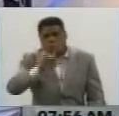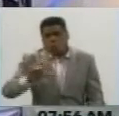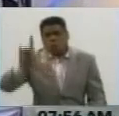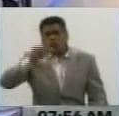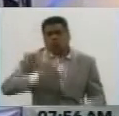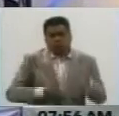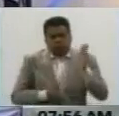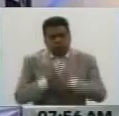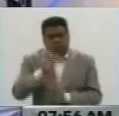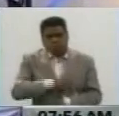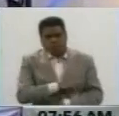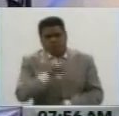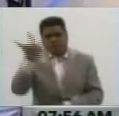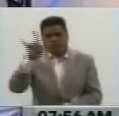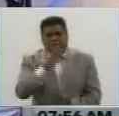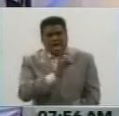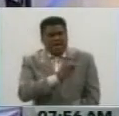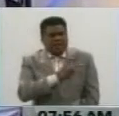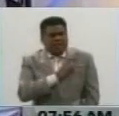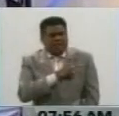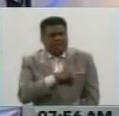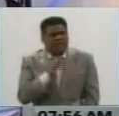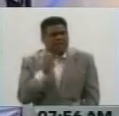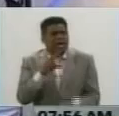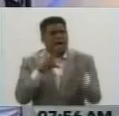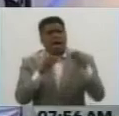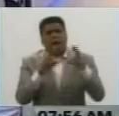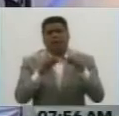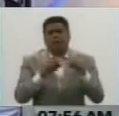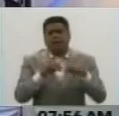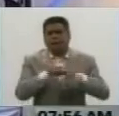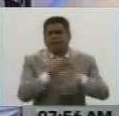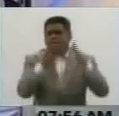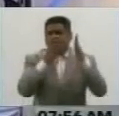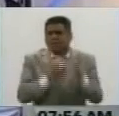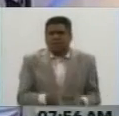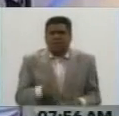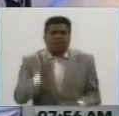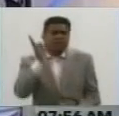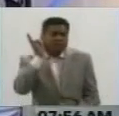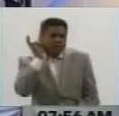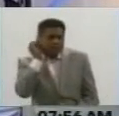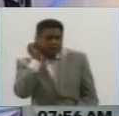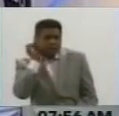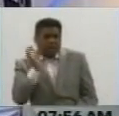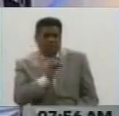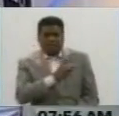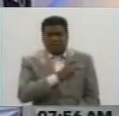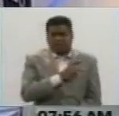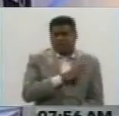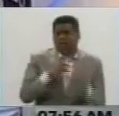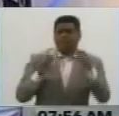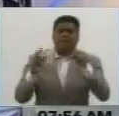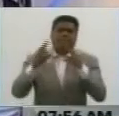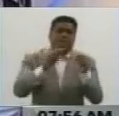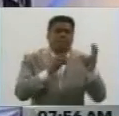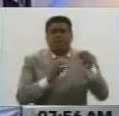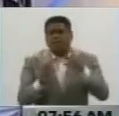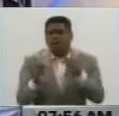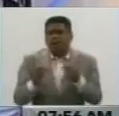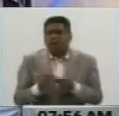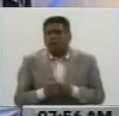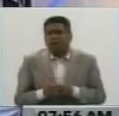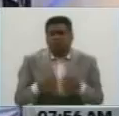oportunidad de conversar con la ministra de Minas de Chile, quien también nos hemos permitido hacer